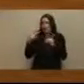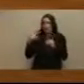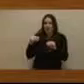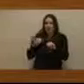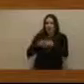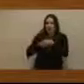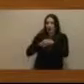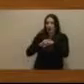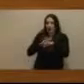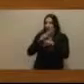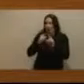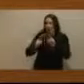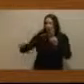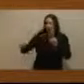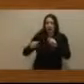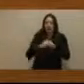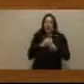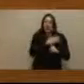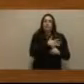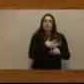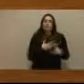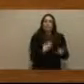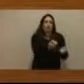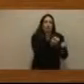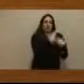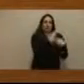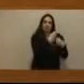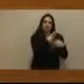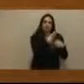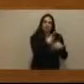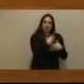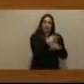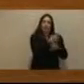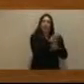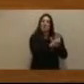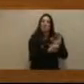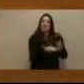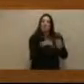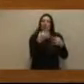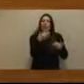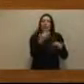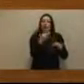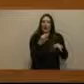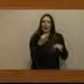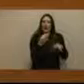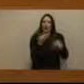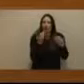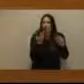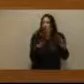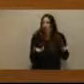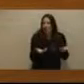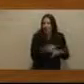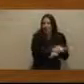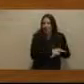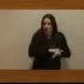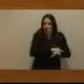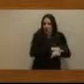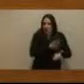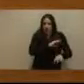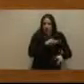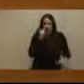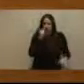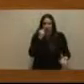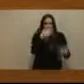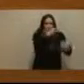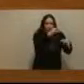perdone por el exceso. Quiero que me cuente qué medidas documentalmente me puede decir que adoptaron los gobiernos del señor Fernández.